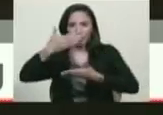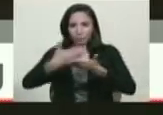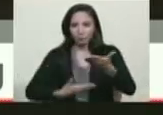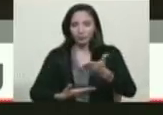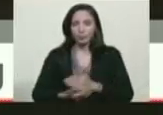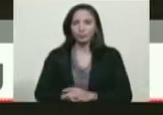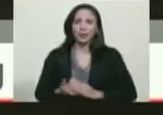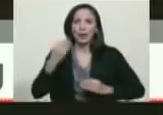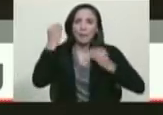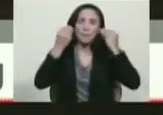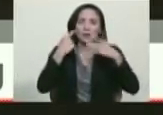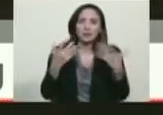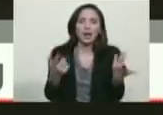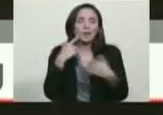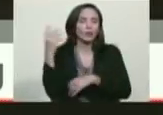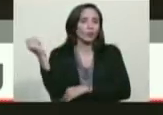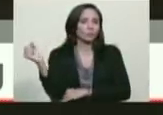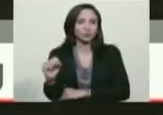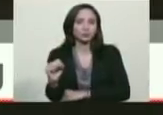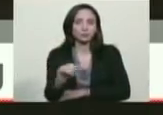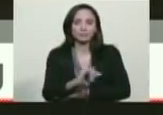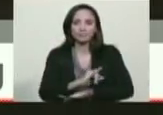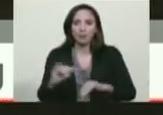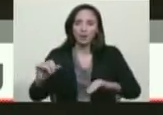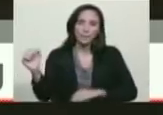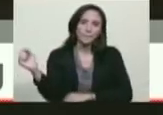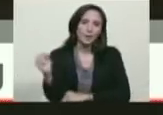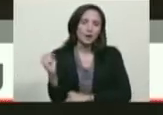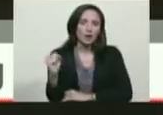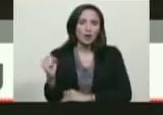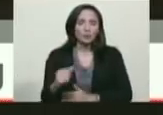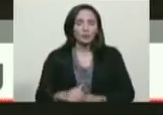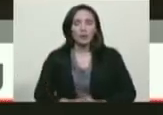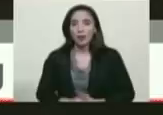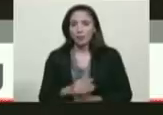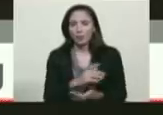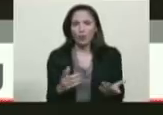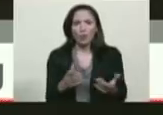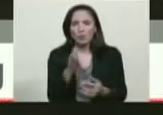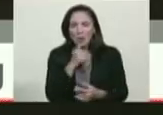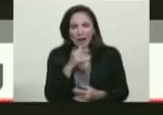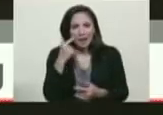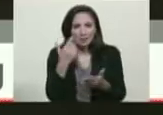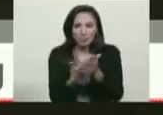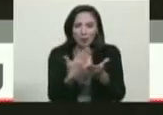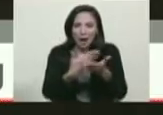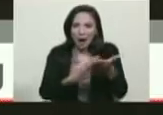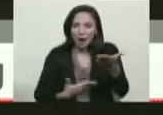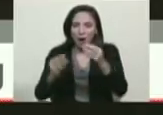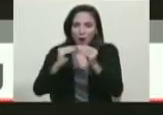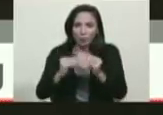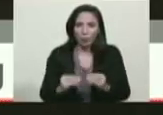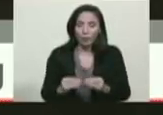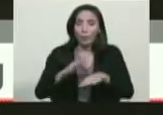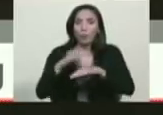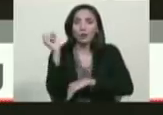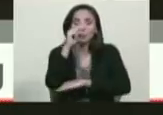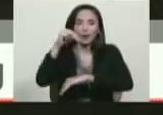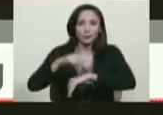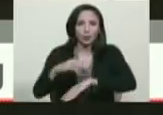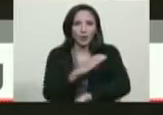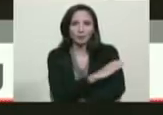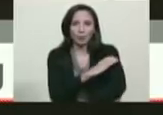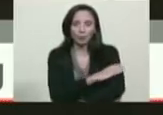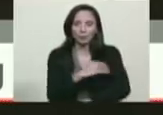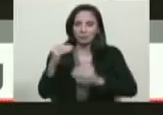es nulo de nulidad absoluta y carente de efectos jurídicos por emanar de la Asamblea Nacional en desacato grave